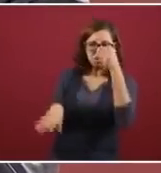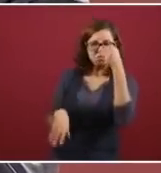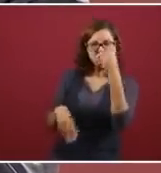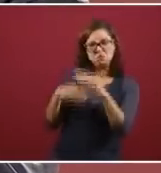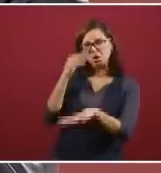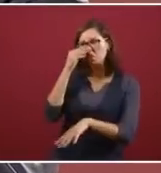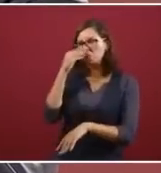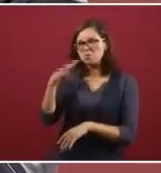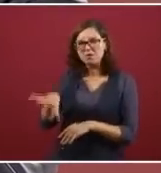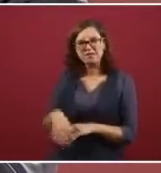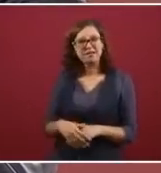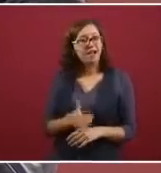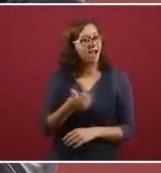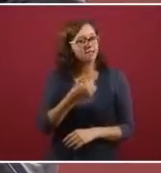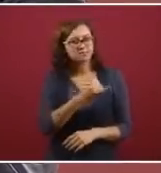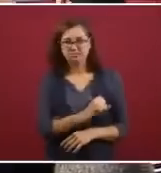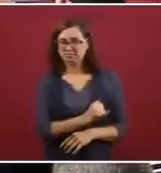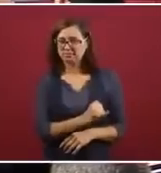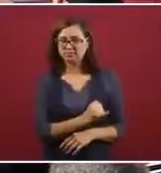Había ministerios públicos,